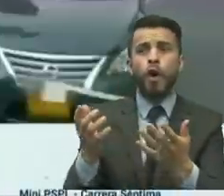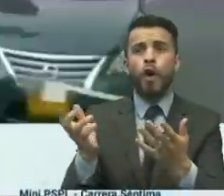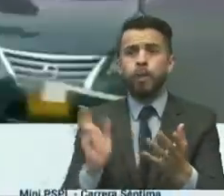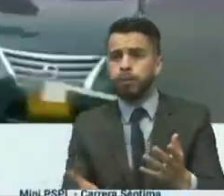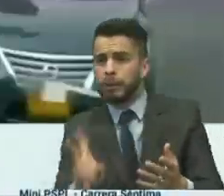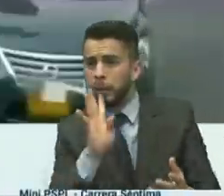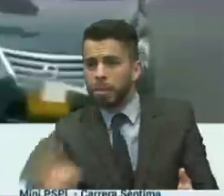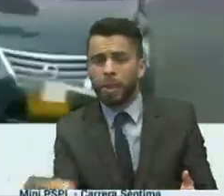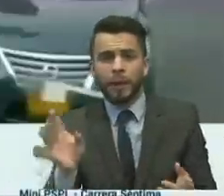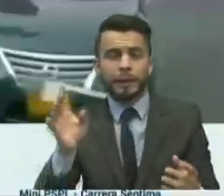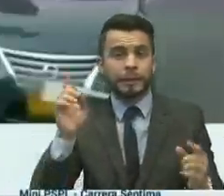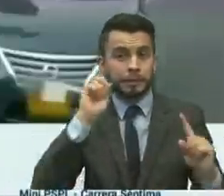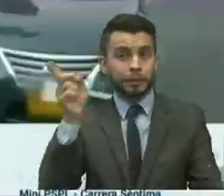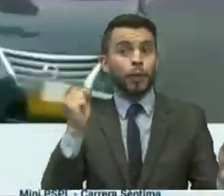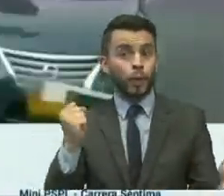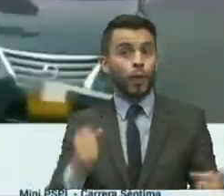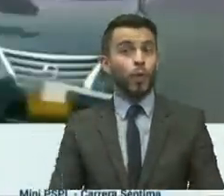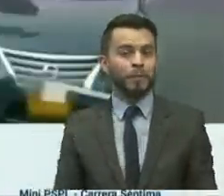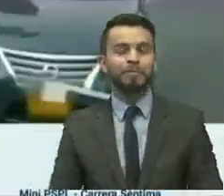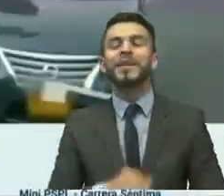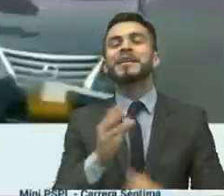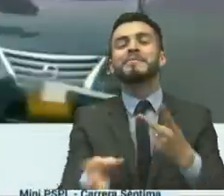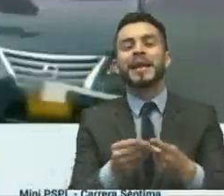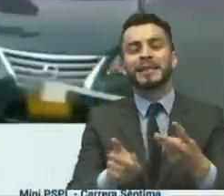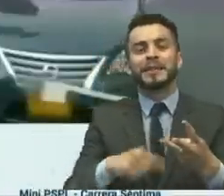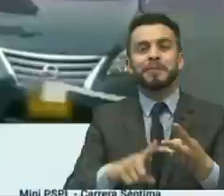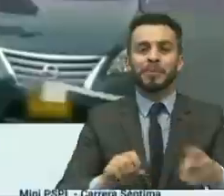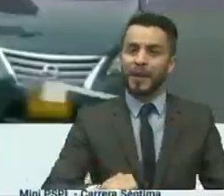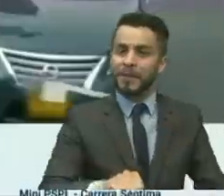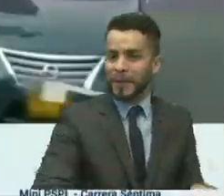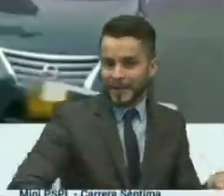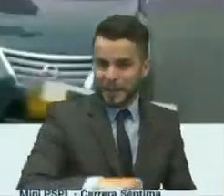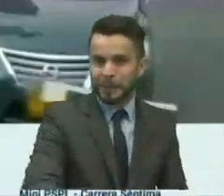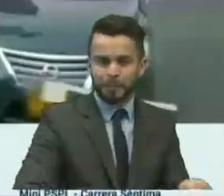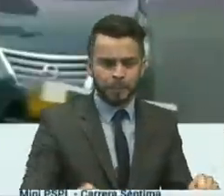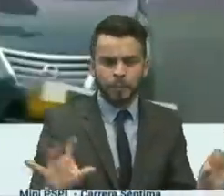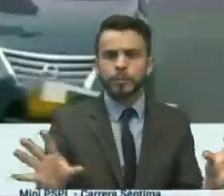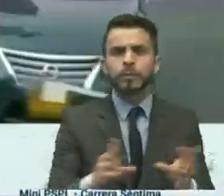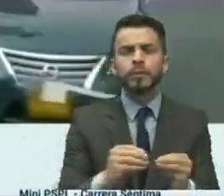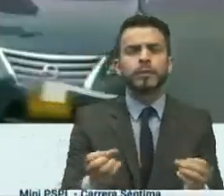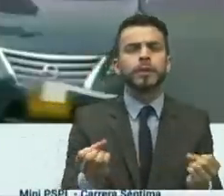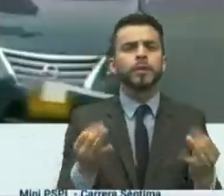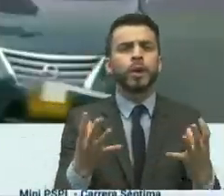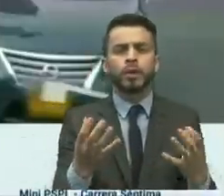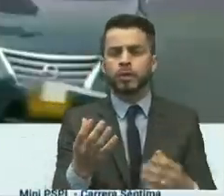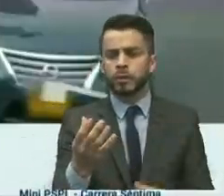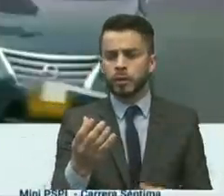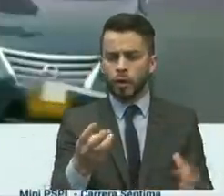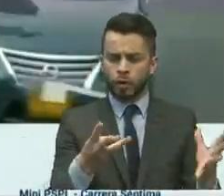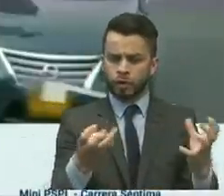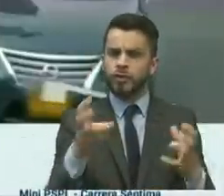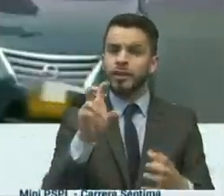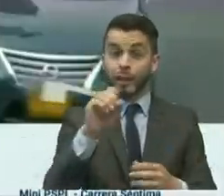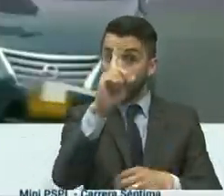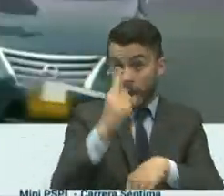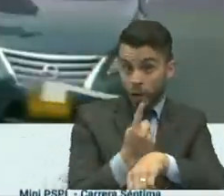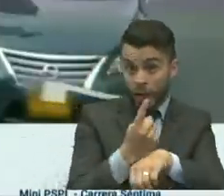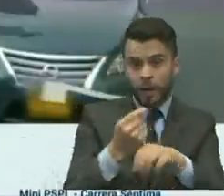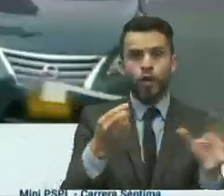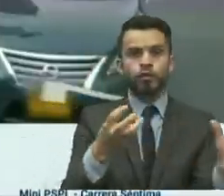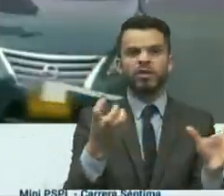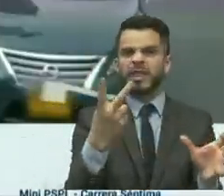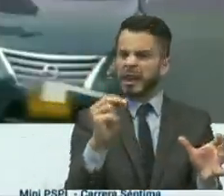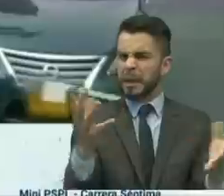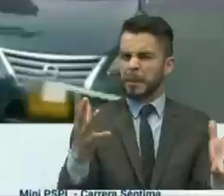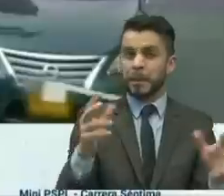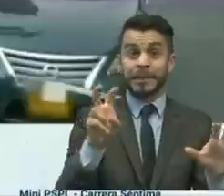Y en cuanto a los usuarios de bici, se contó casi 870 ciclistas por hora. El alto